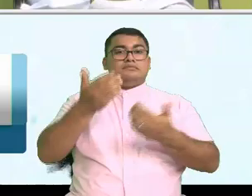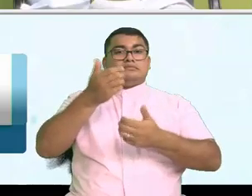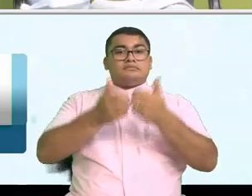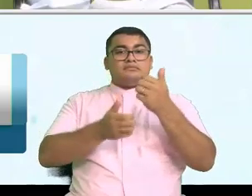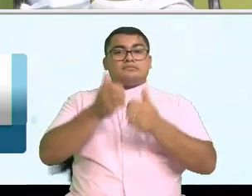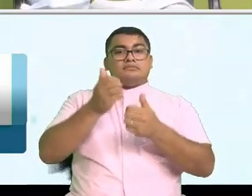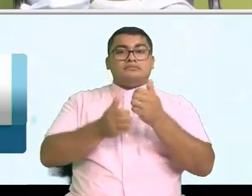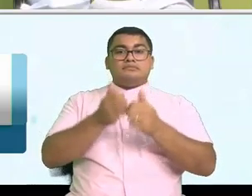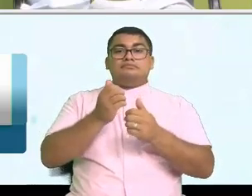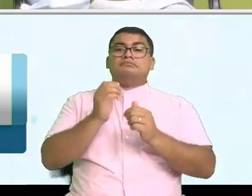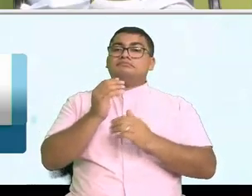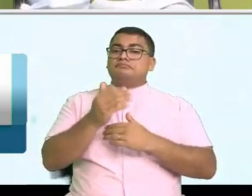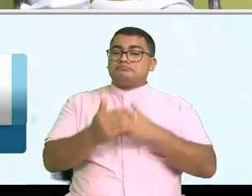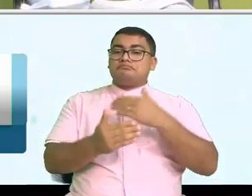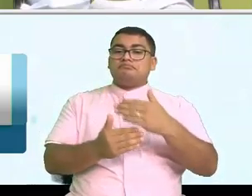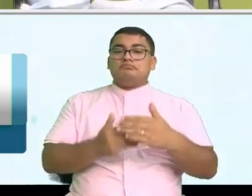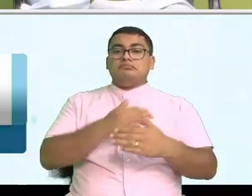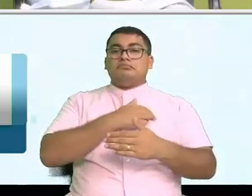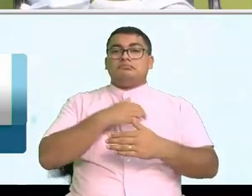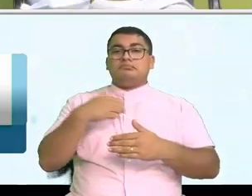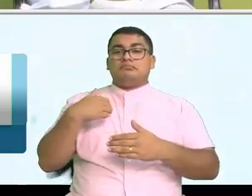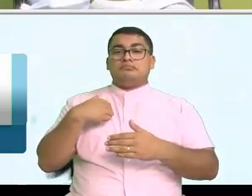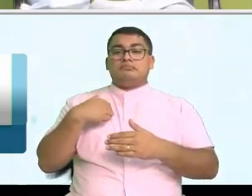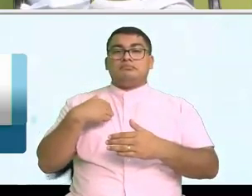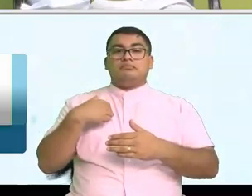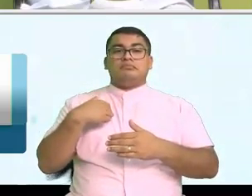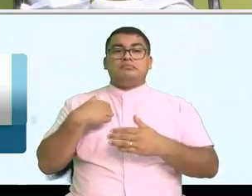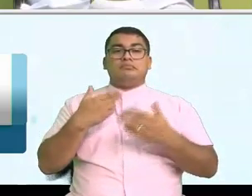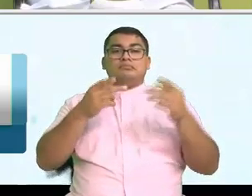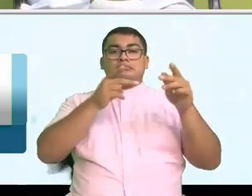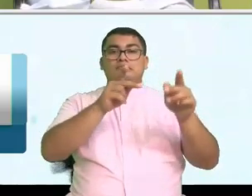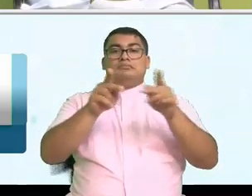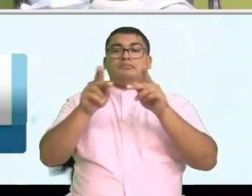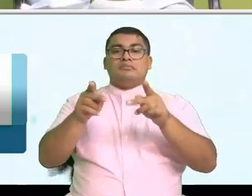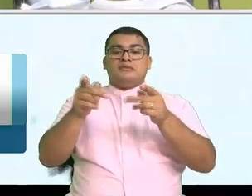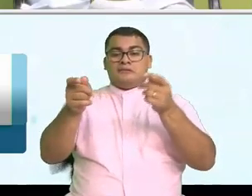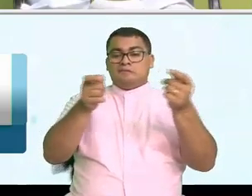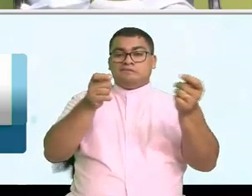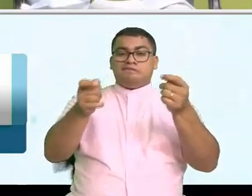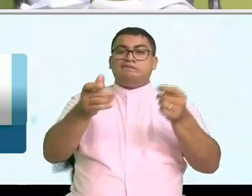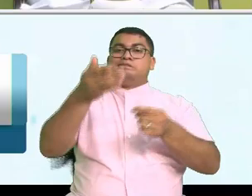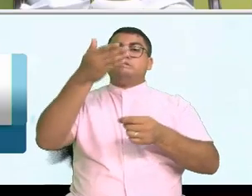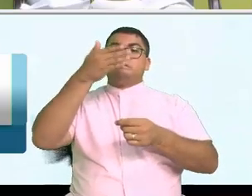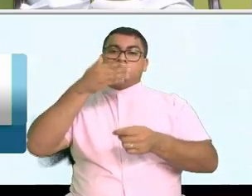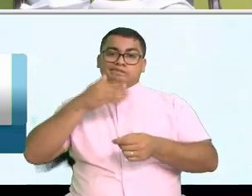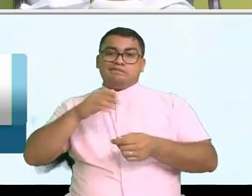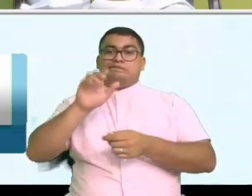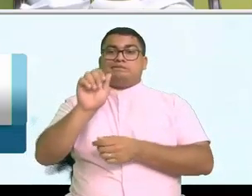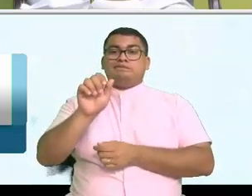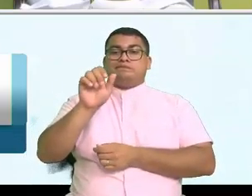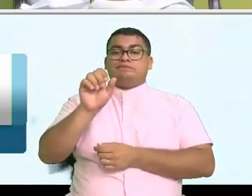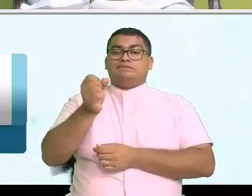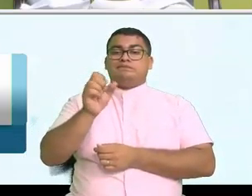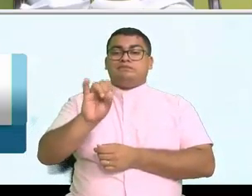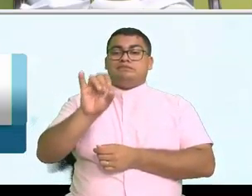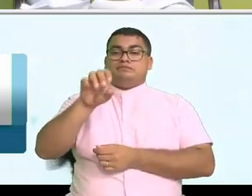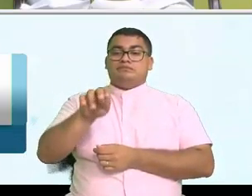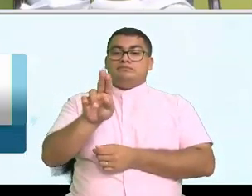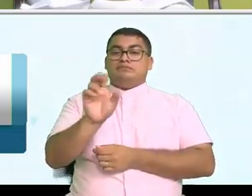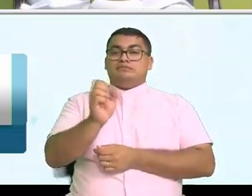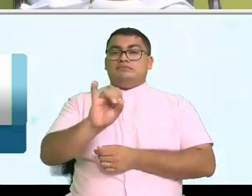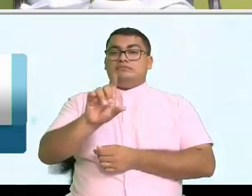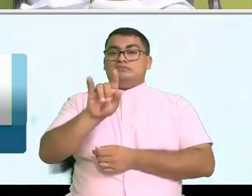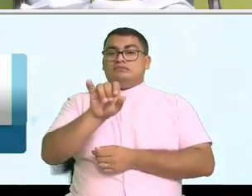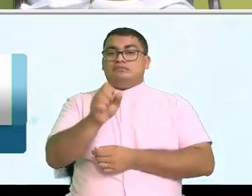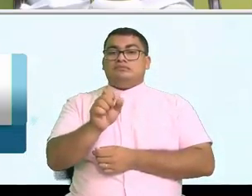este problema se viene dando cuando hay un mal manejo de la sinusitis aguda. La sinusitis